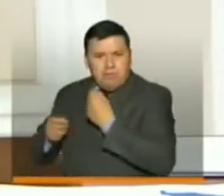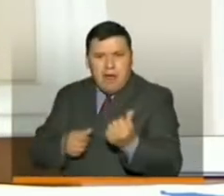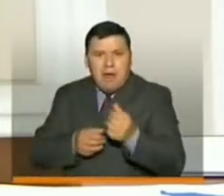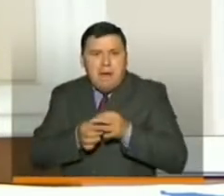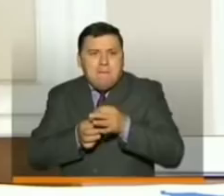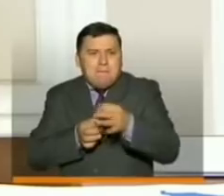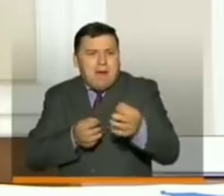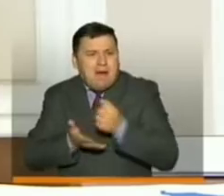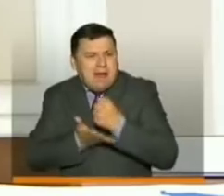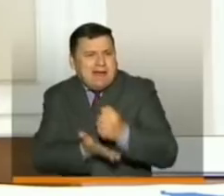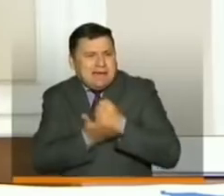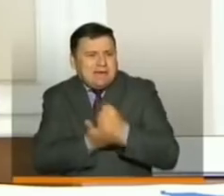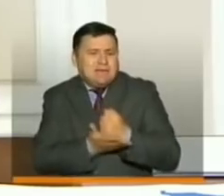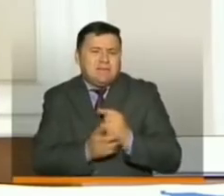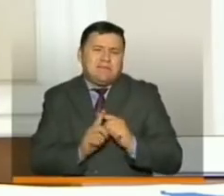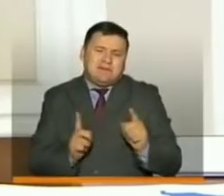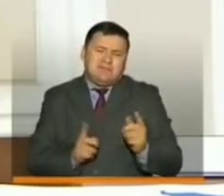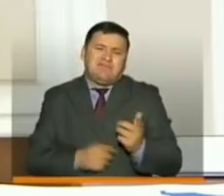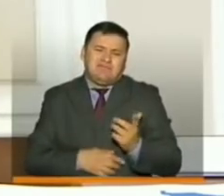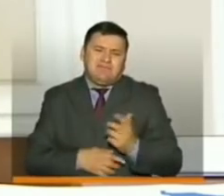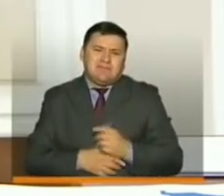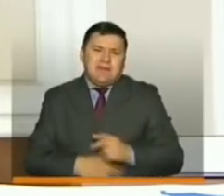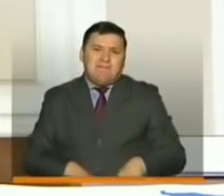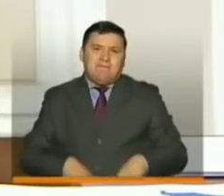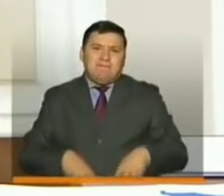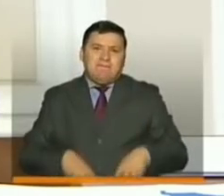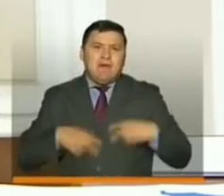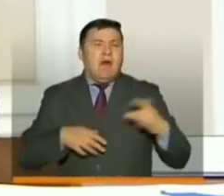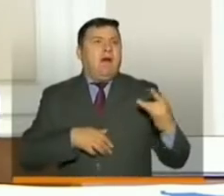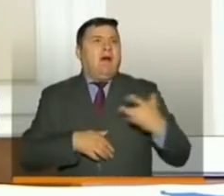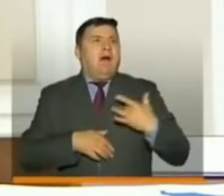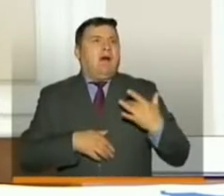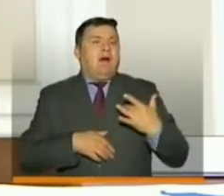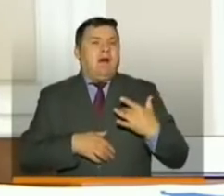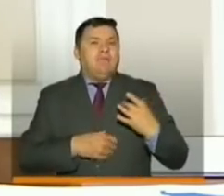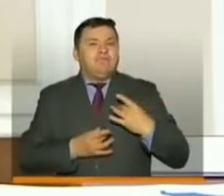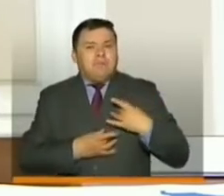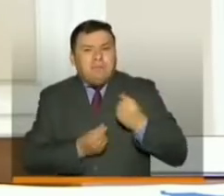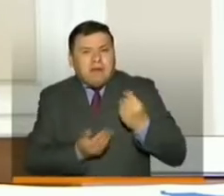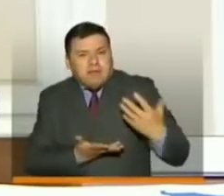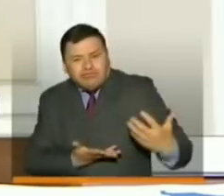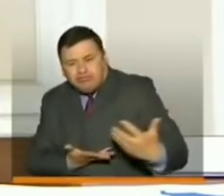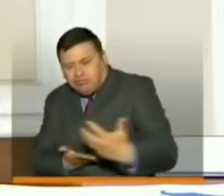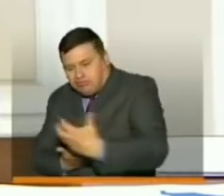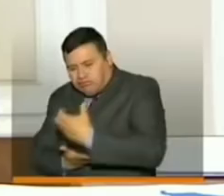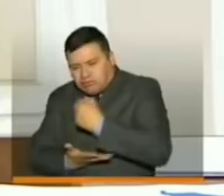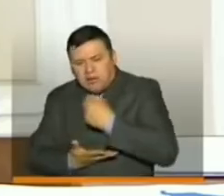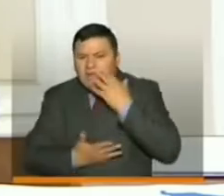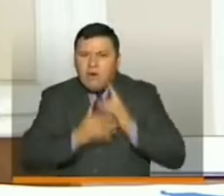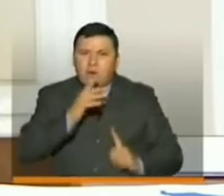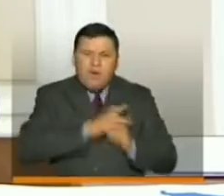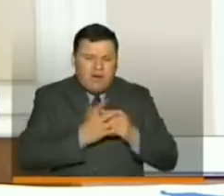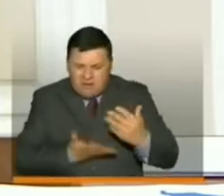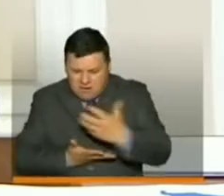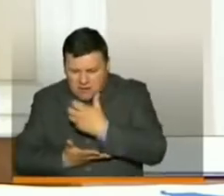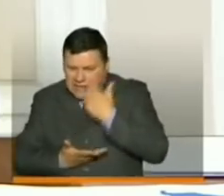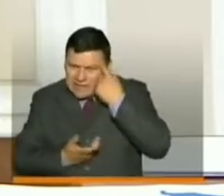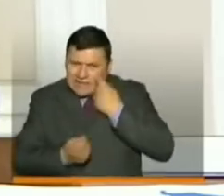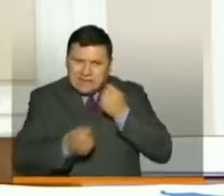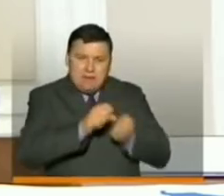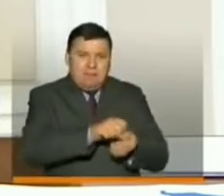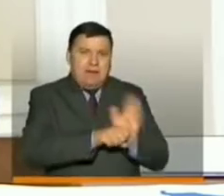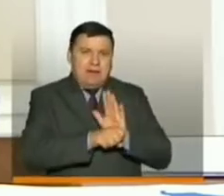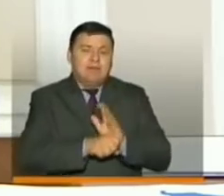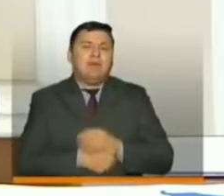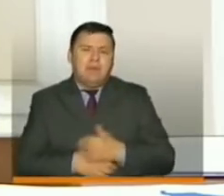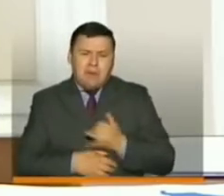del territorio pero sobre todo cómo toca vidas ingreso solidario nació para enfrentar esta pandemia que